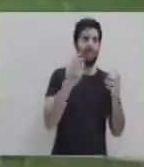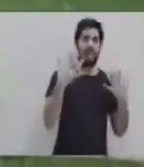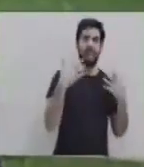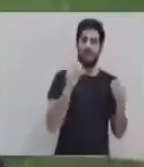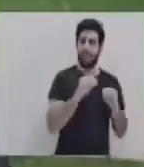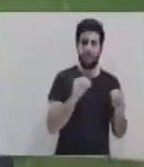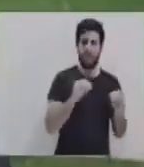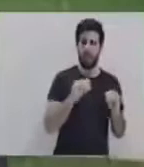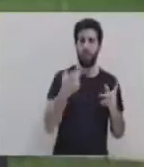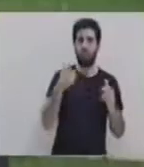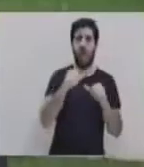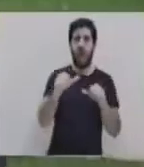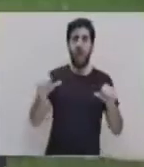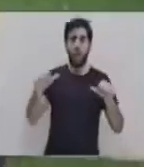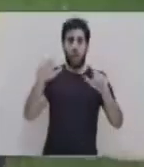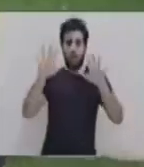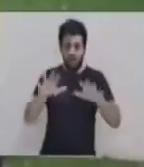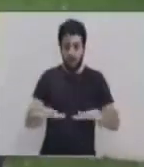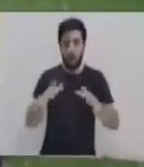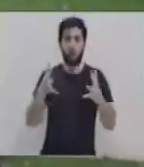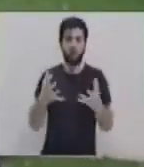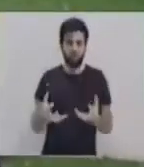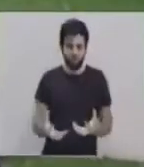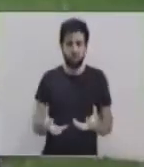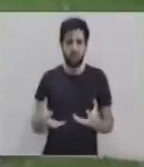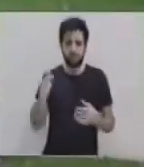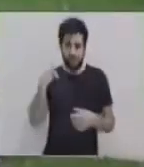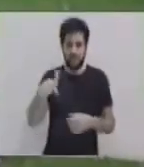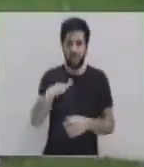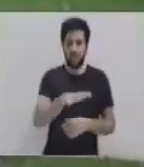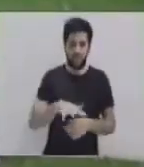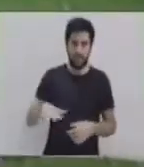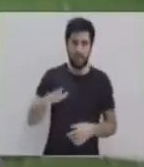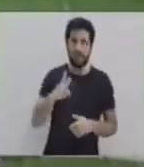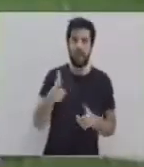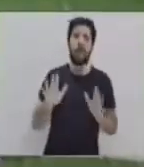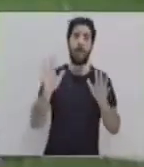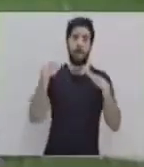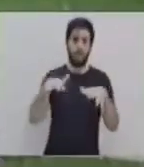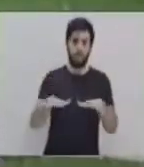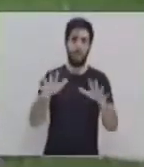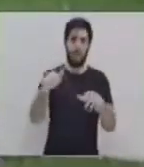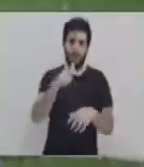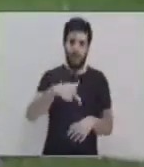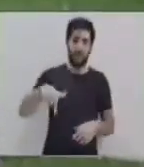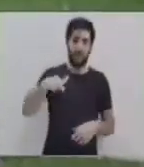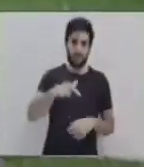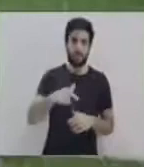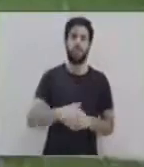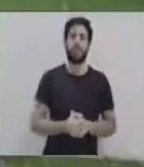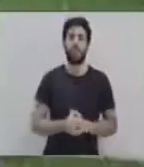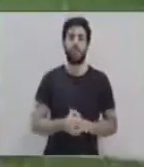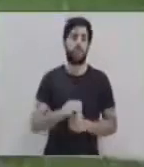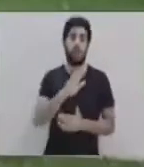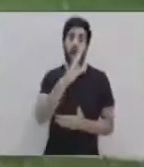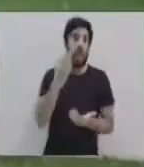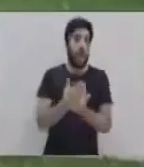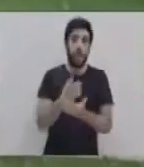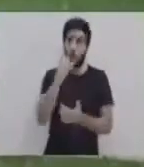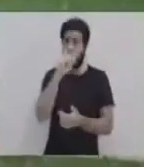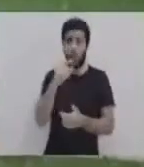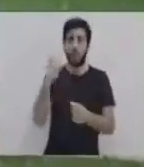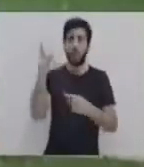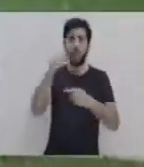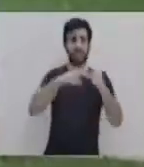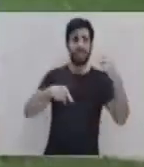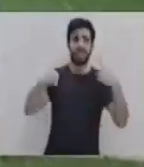se queda toda el agua almacenada en este lado, en el océano, en el área de Sudamérica. Ya no continúa el